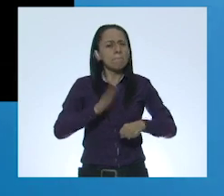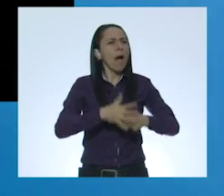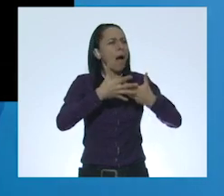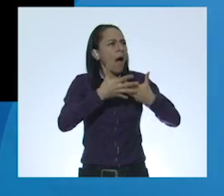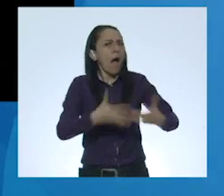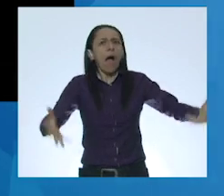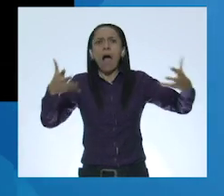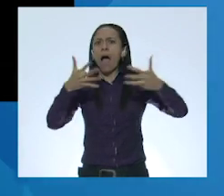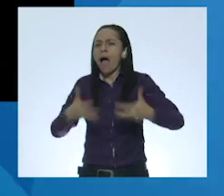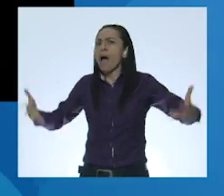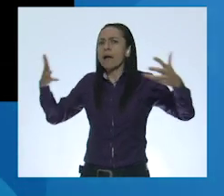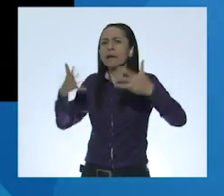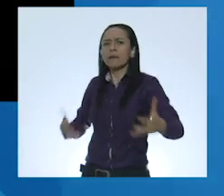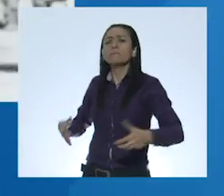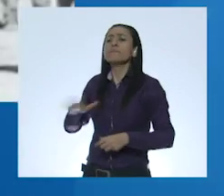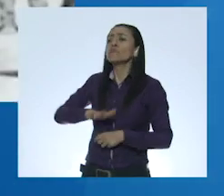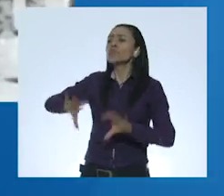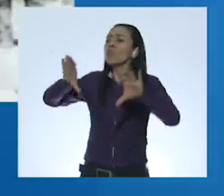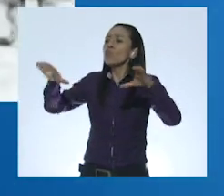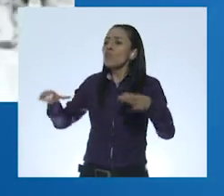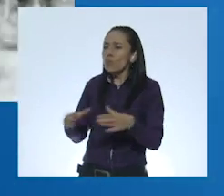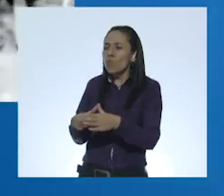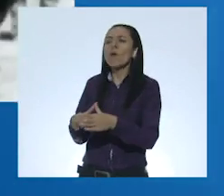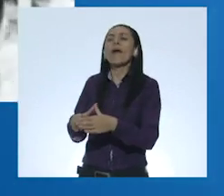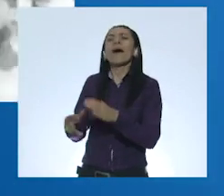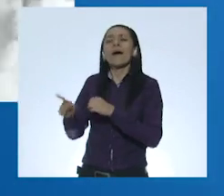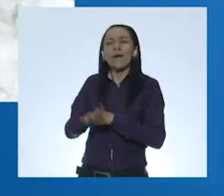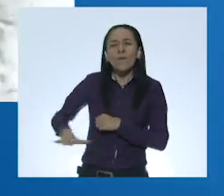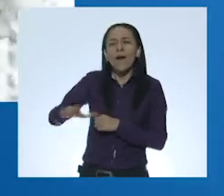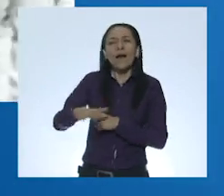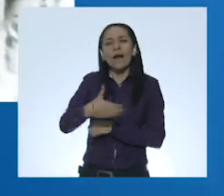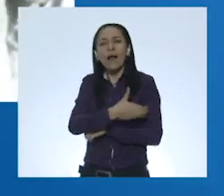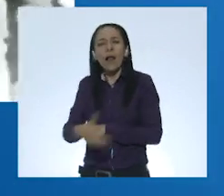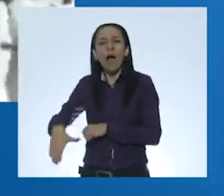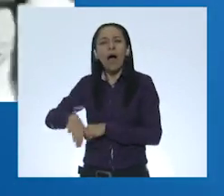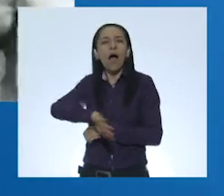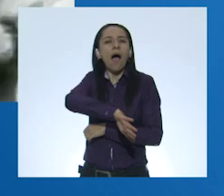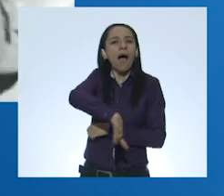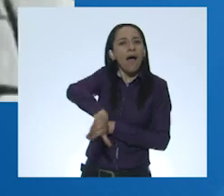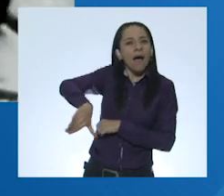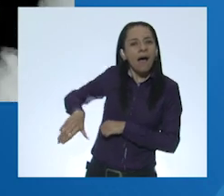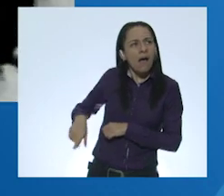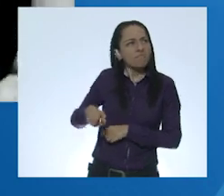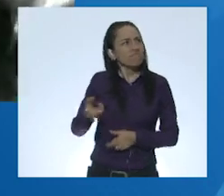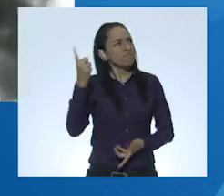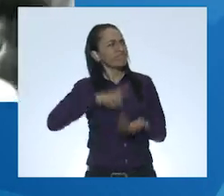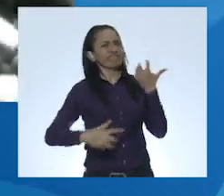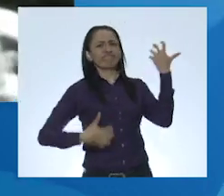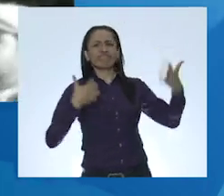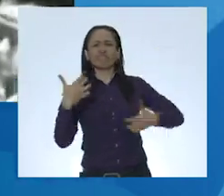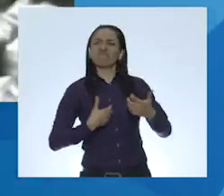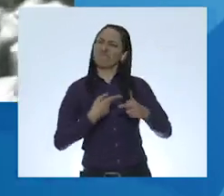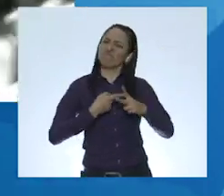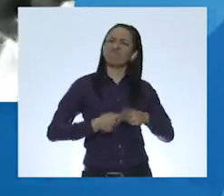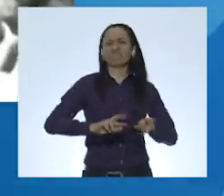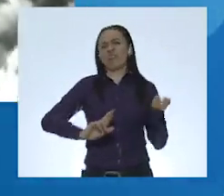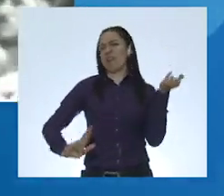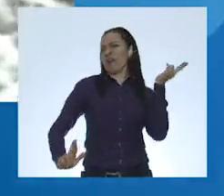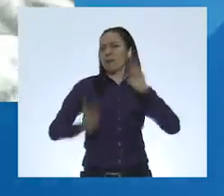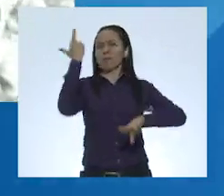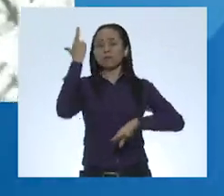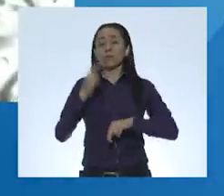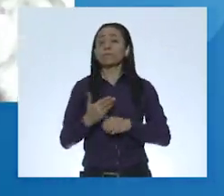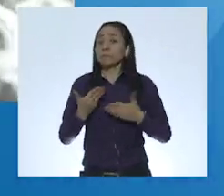de sus tierras a las comunidades rurales y esta fue una de las causas del estallido revolucionario. No resulta casual que